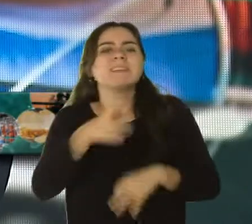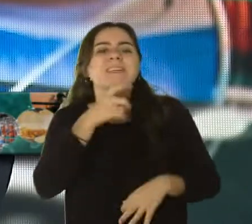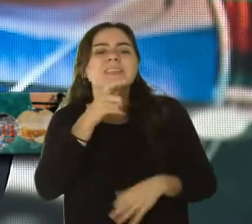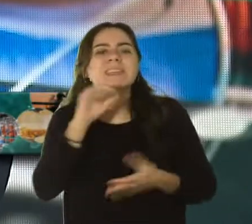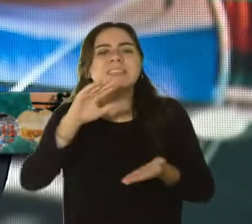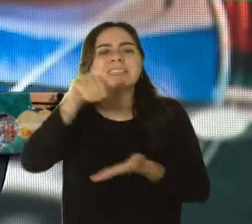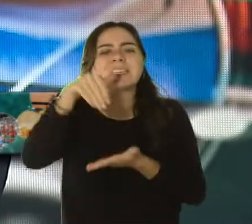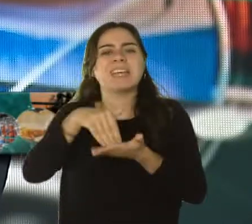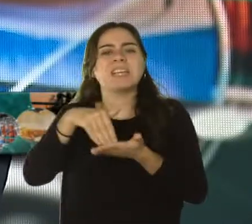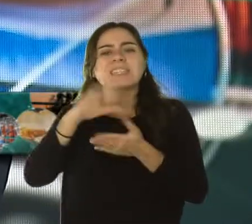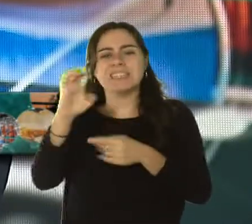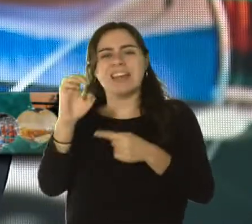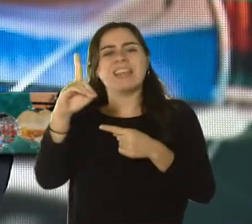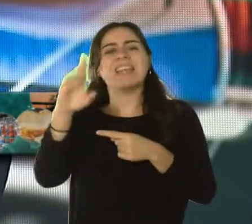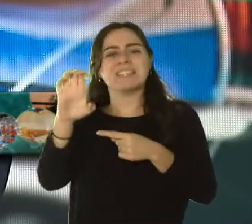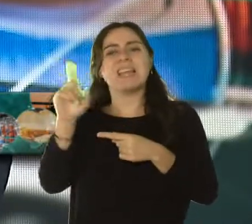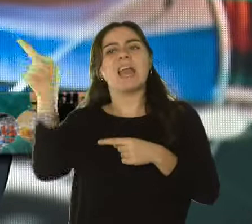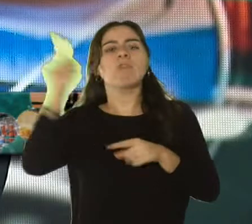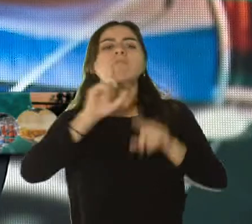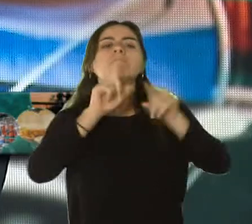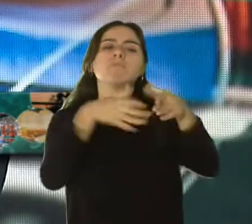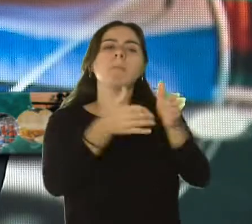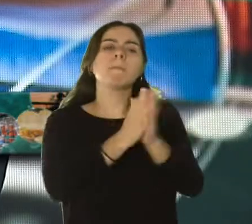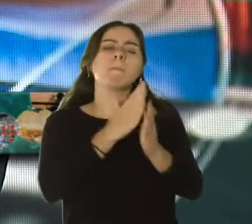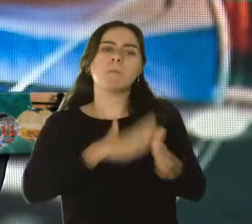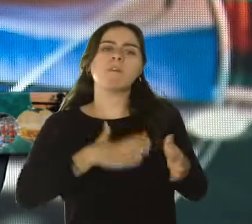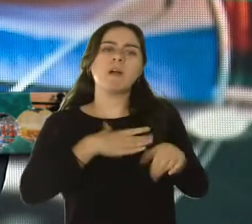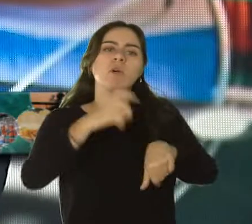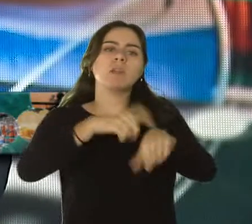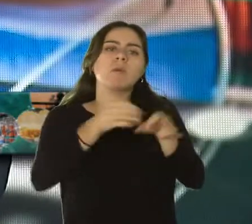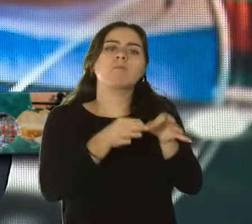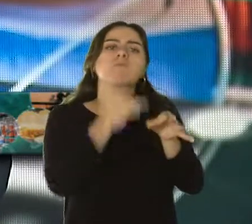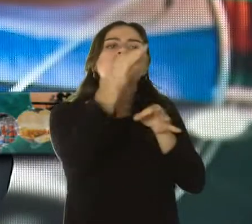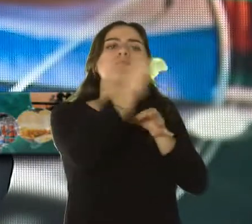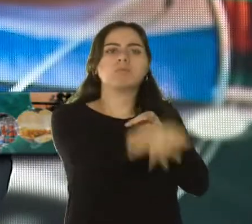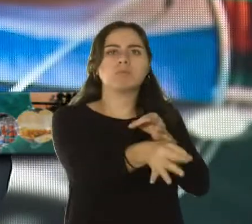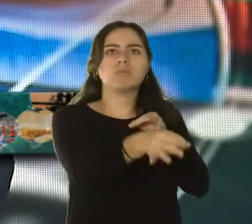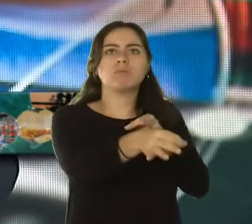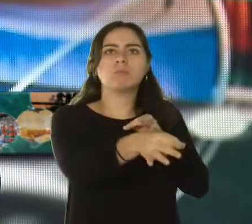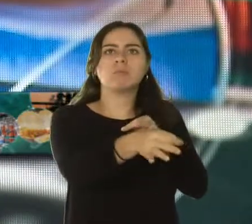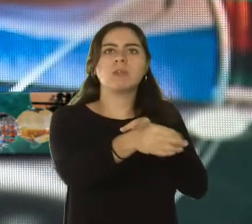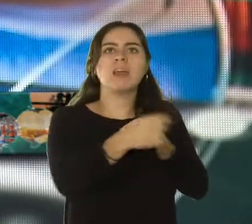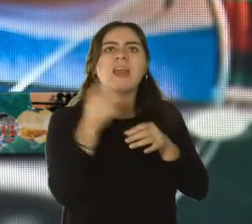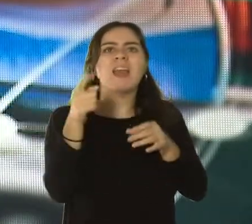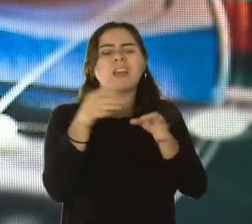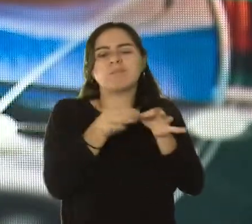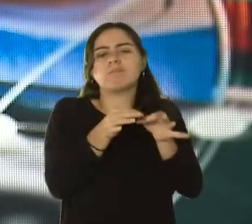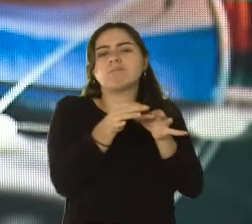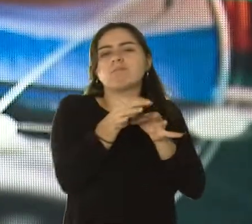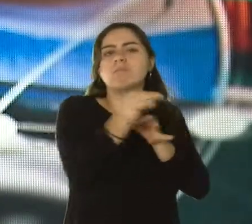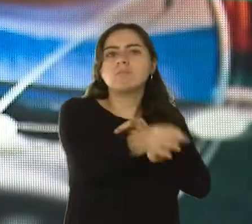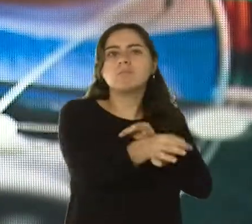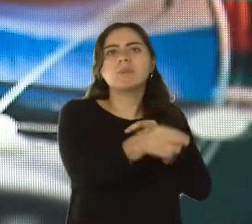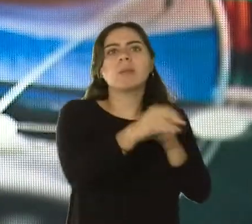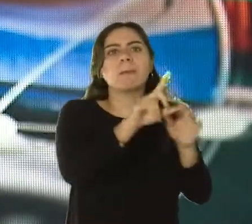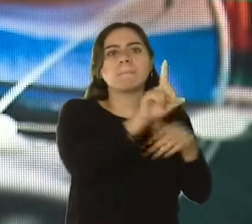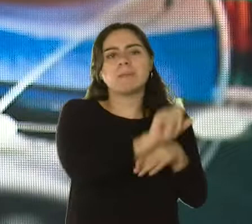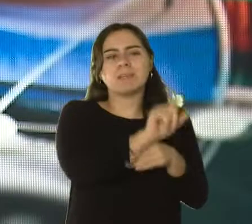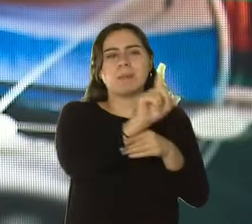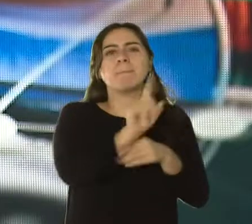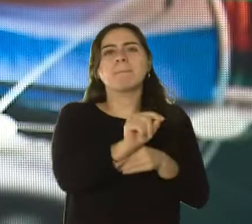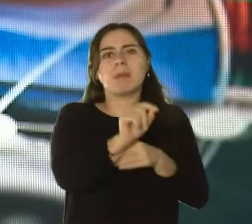Disease Control, el CDC de los Estados Unidos, y ellos habían extendido periódicamente desde el principio del